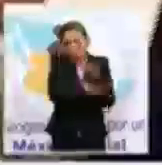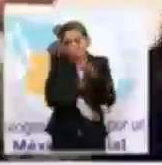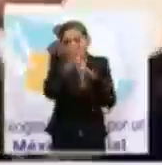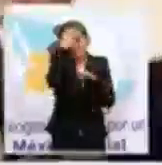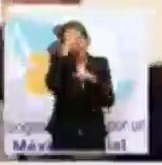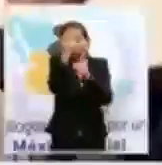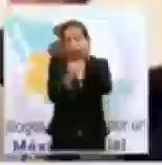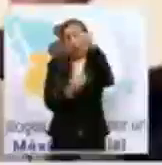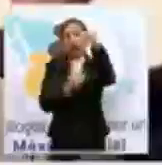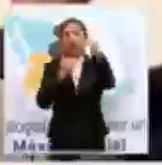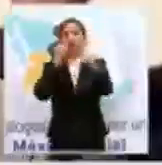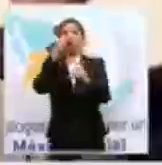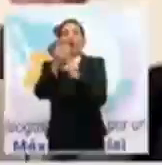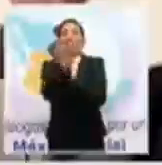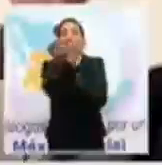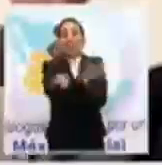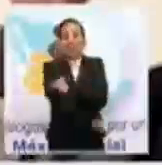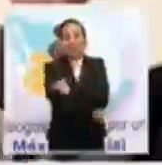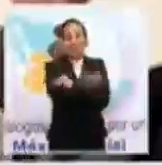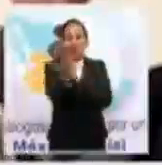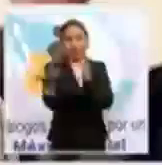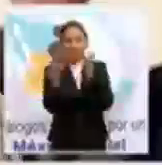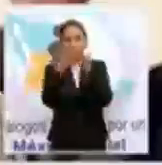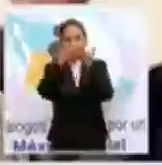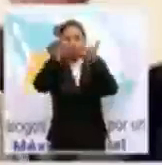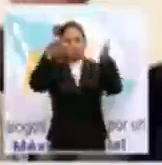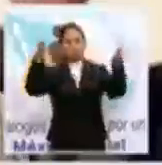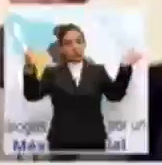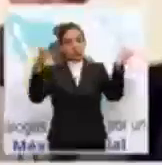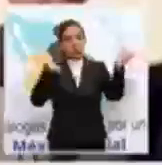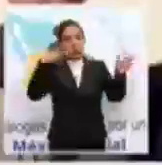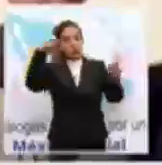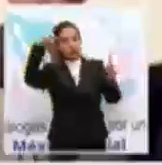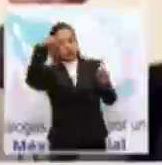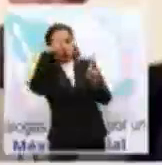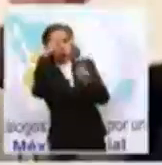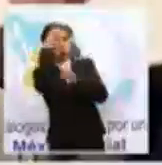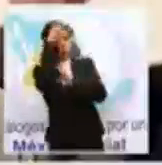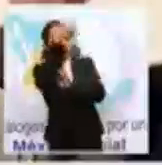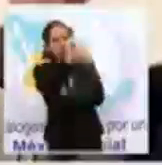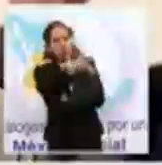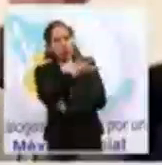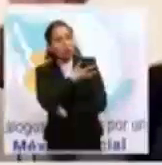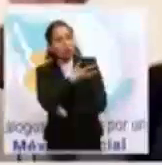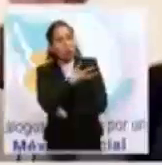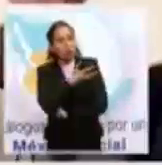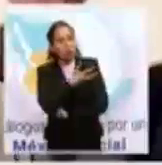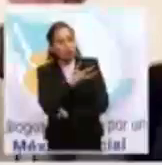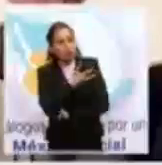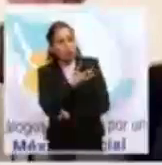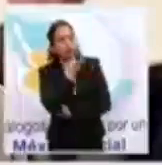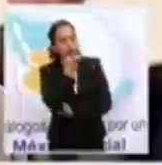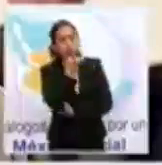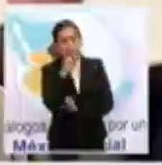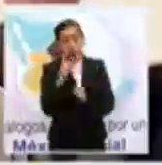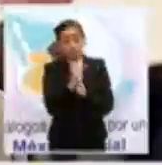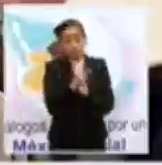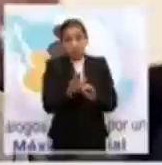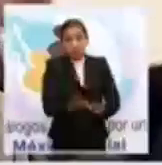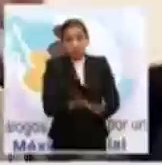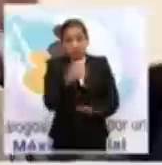el desarrollo, digamos, de estas dimensiones, sobre todo en una perspectiva donde vamos a tener, este es un